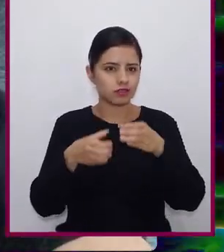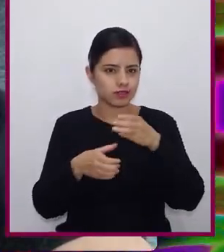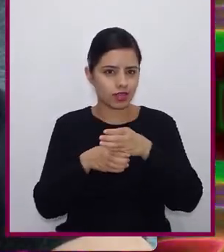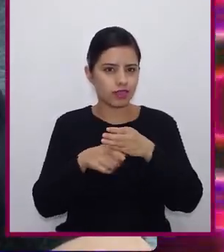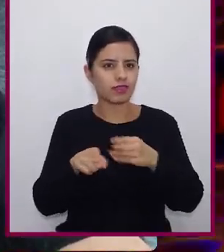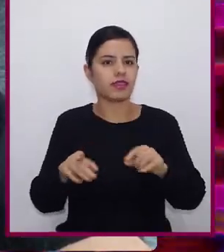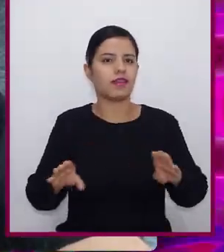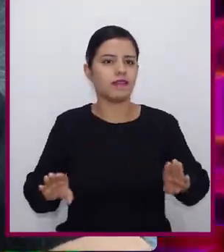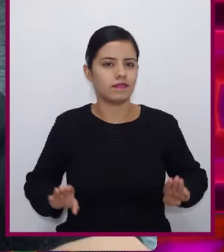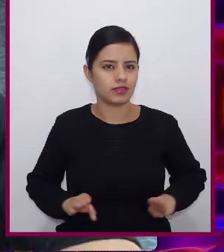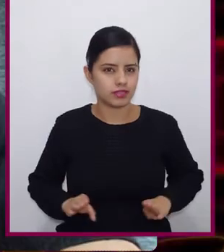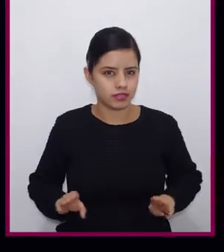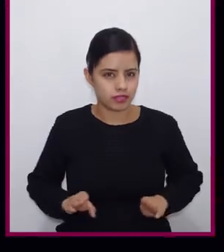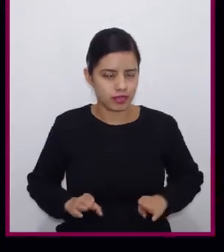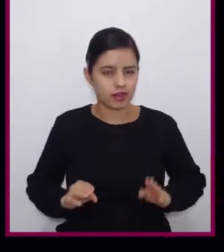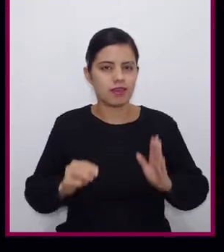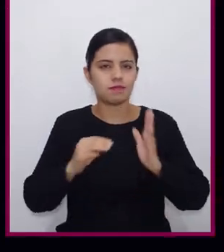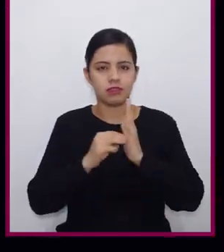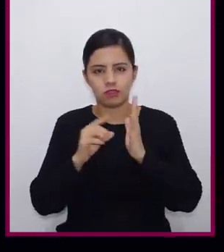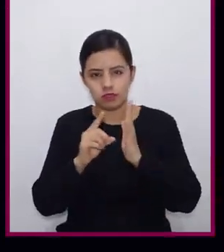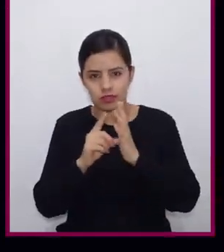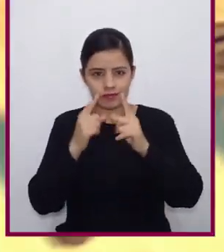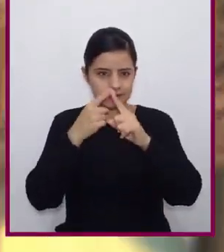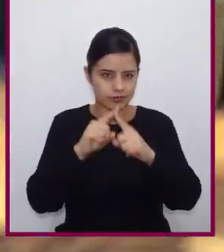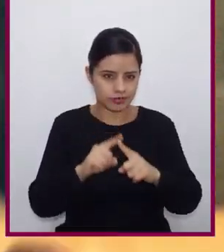sus clases, sus métodos.